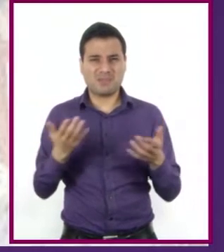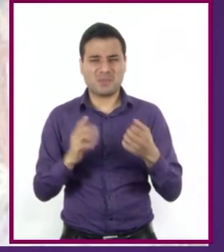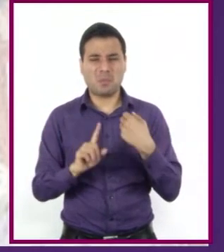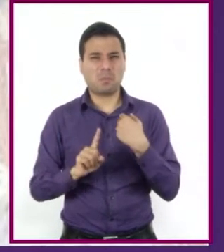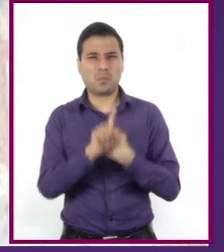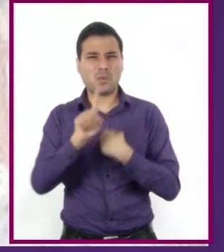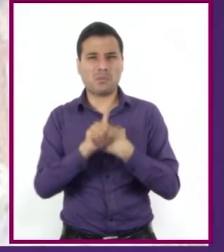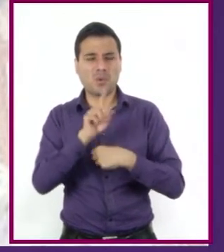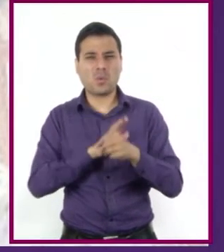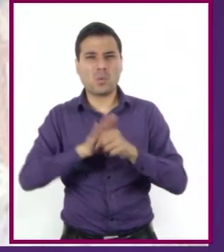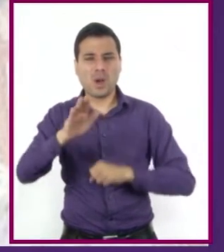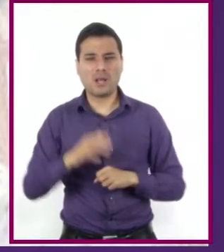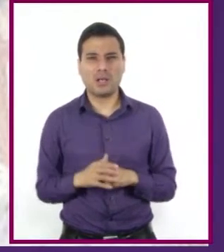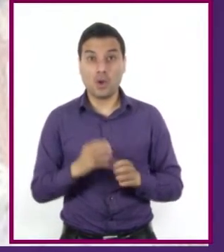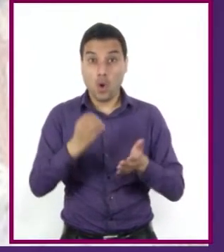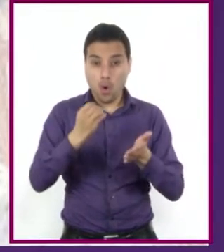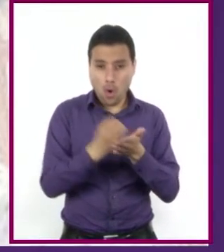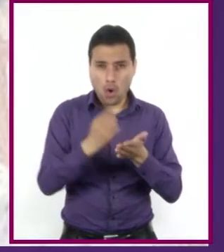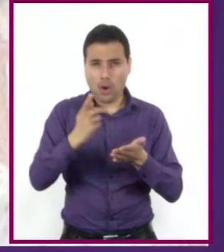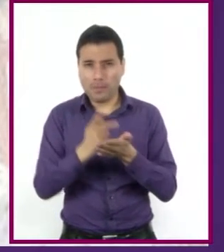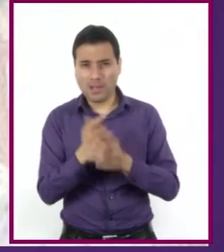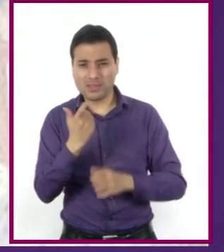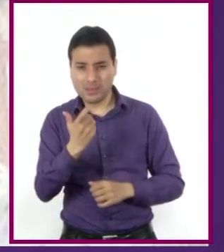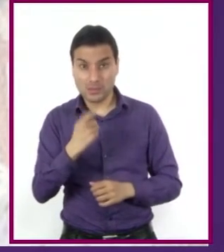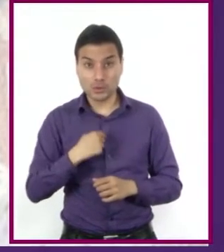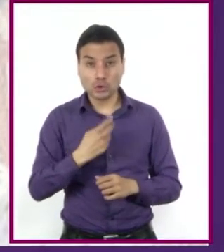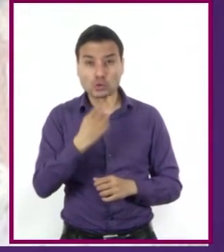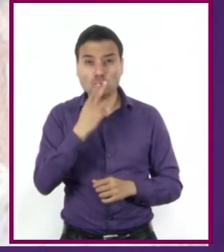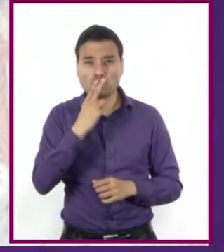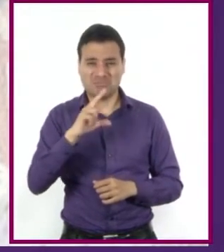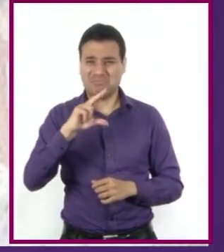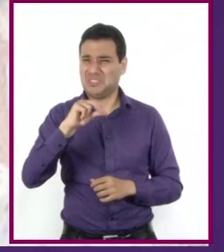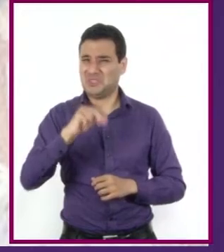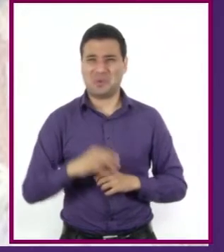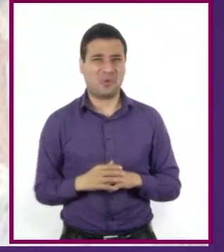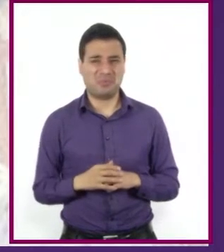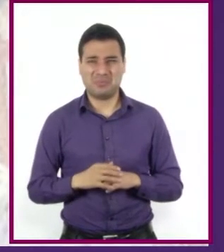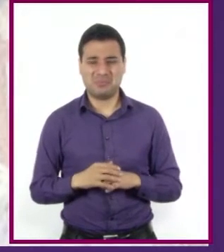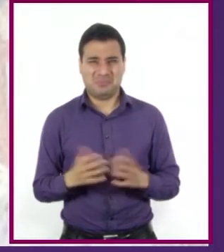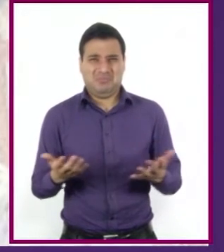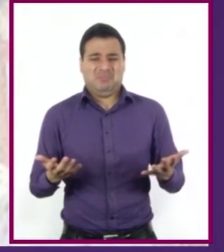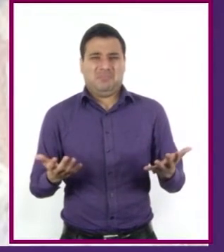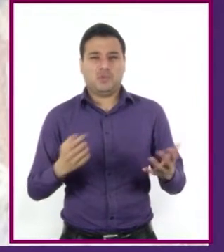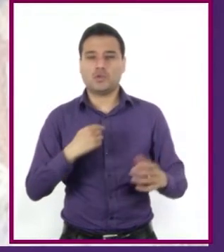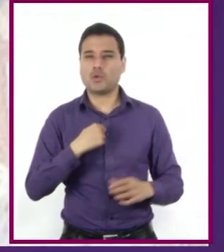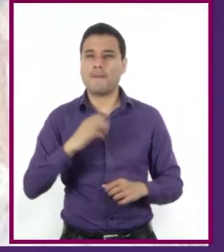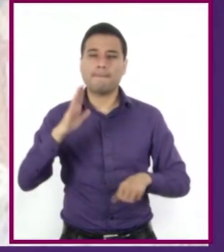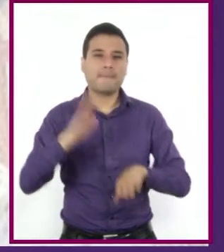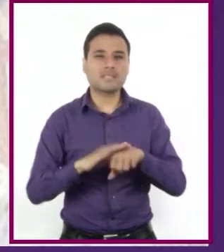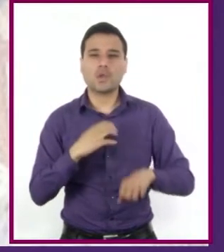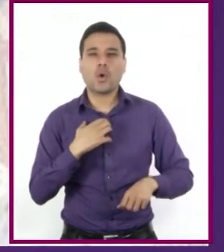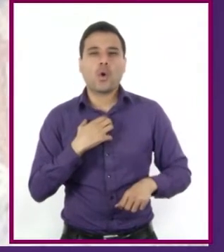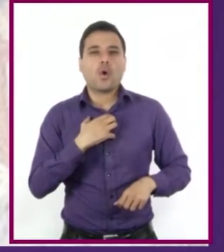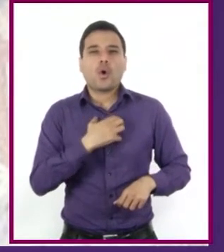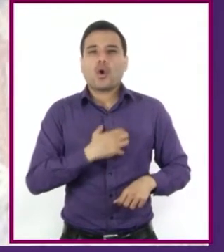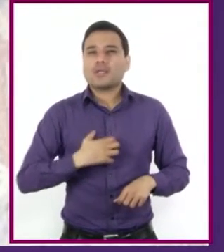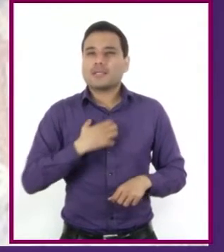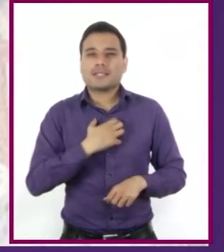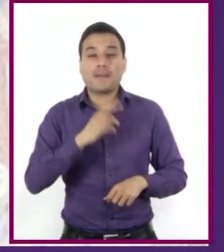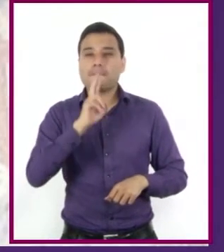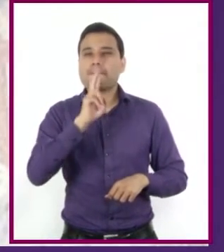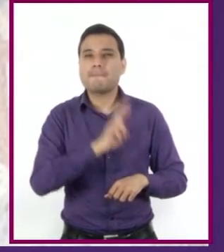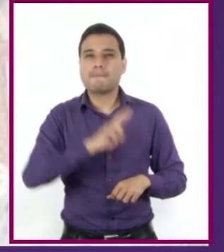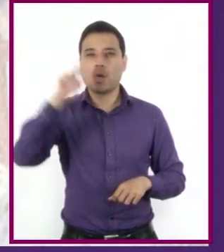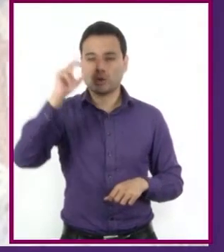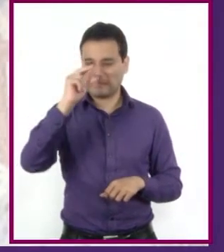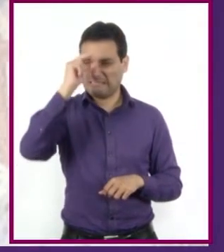Yo no estimo tesoros ni riquezas, y así siempre me causa más contento poner riquezas en mi entendimiento que